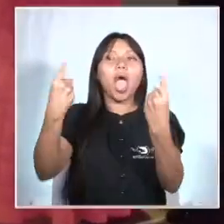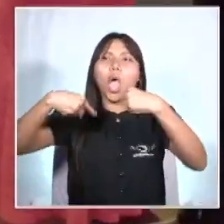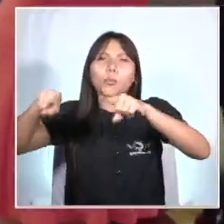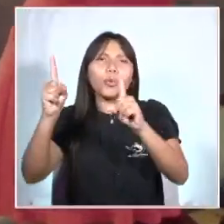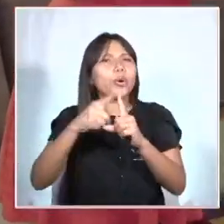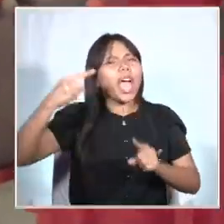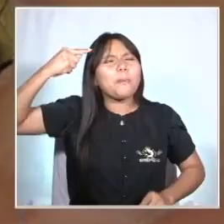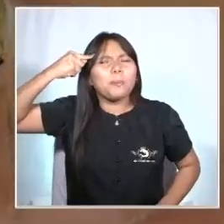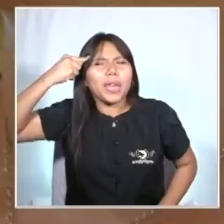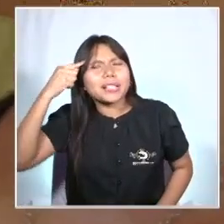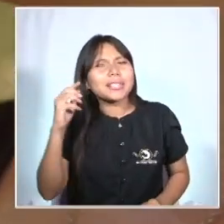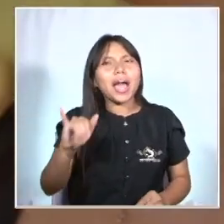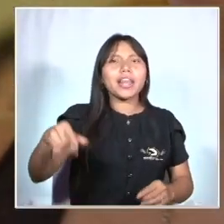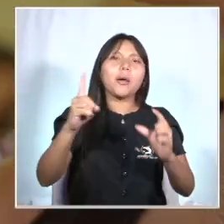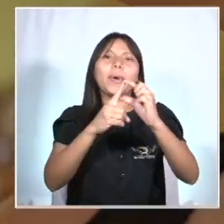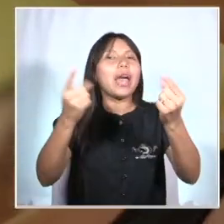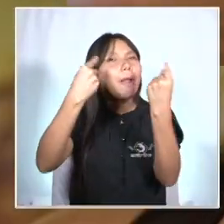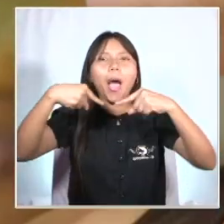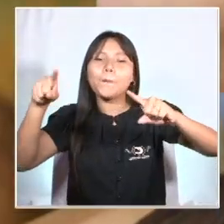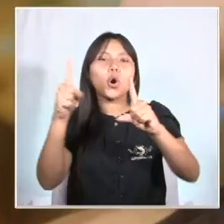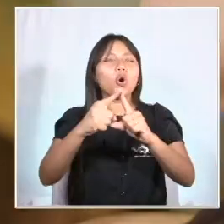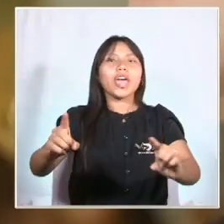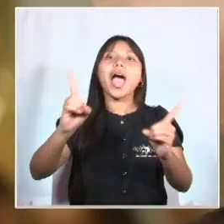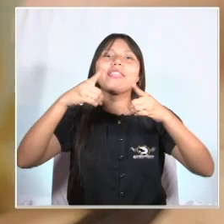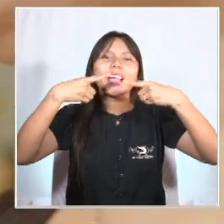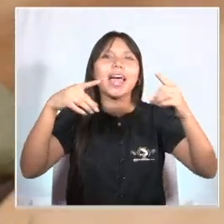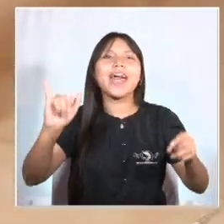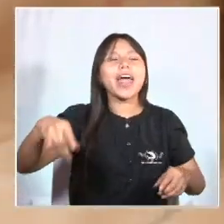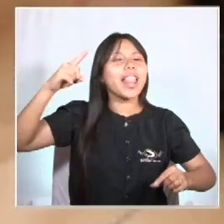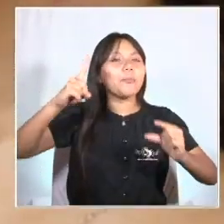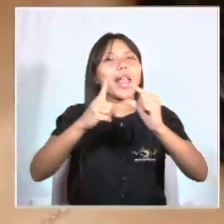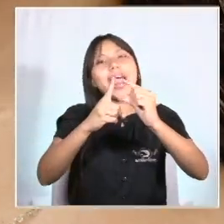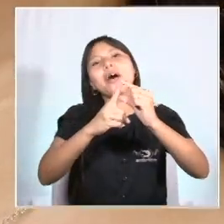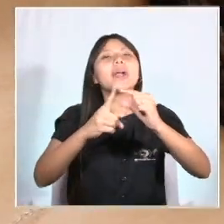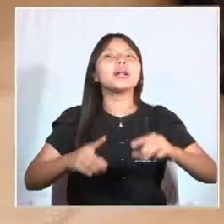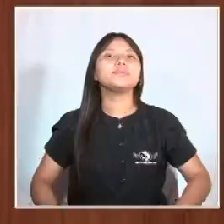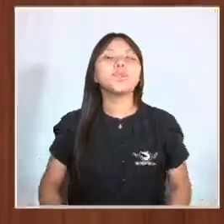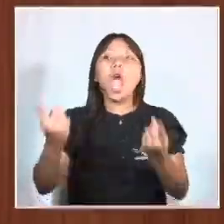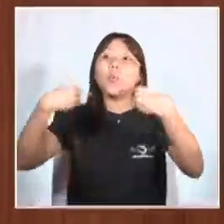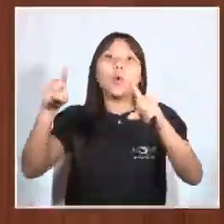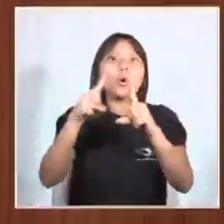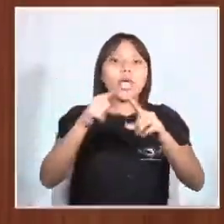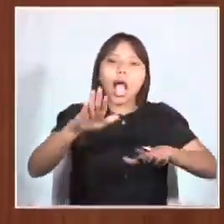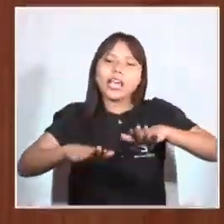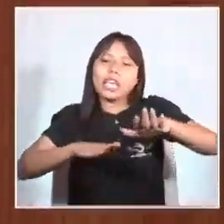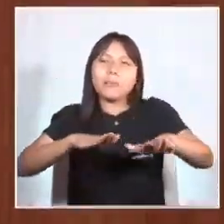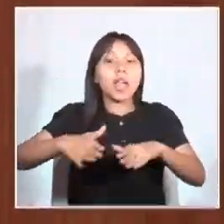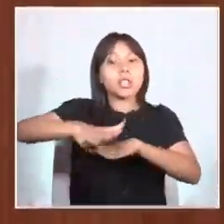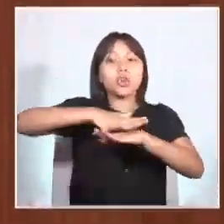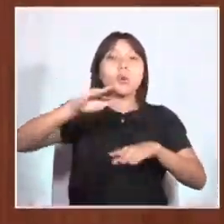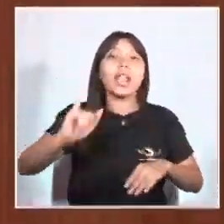la palabra, voy a declarar la palabra, voy a caminar sobre la